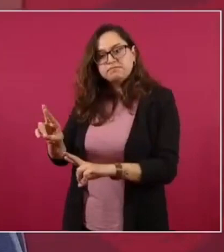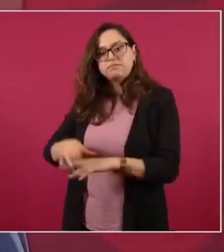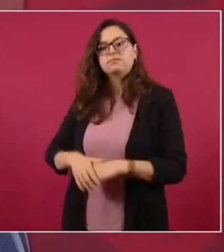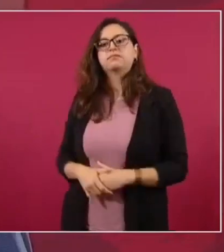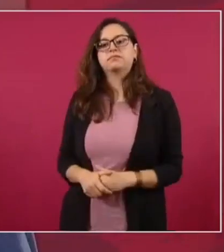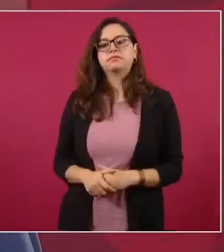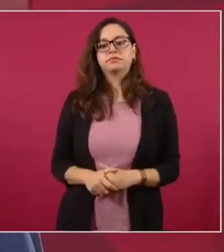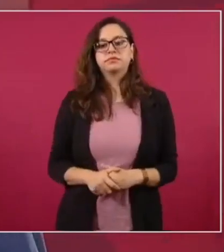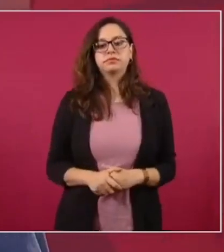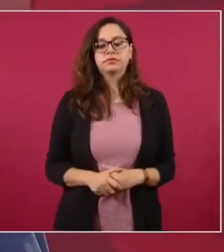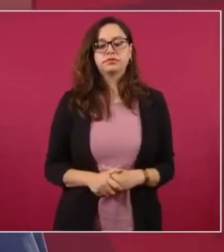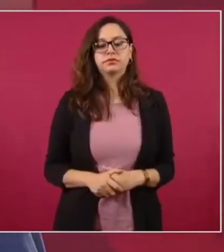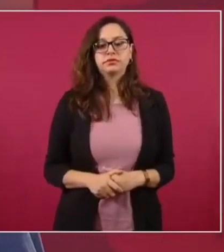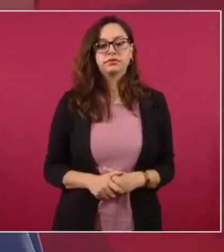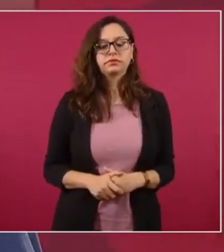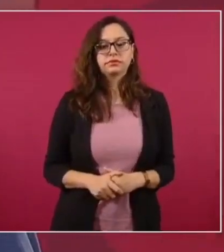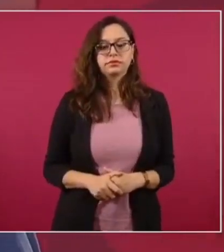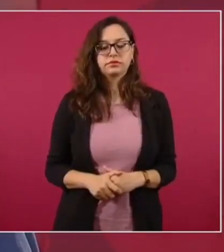momentos difíciles,